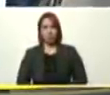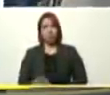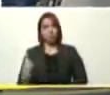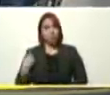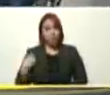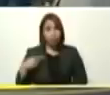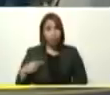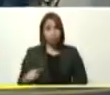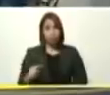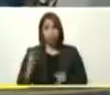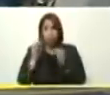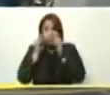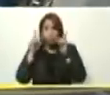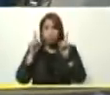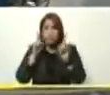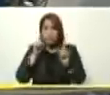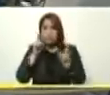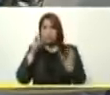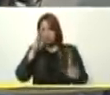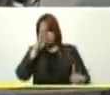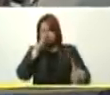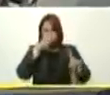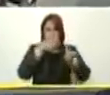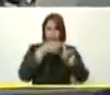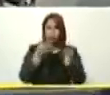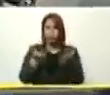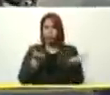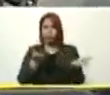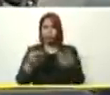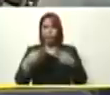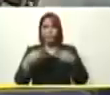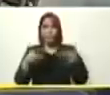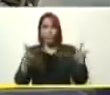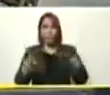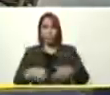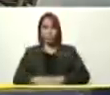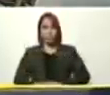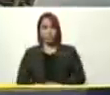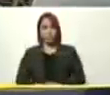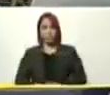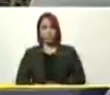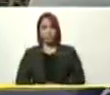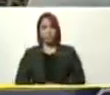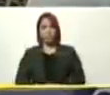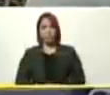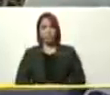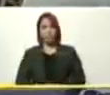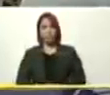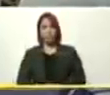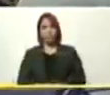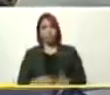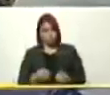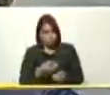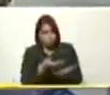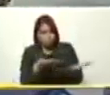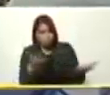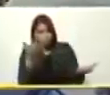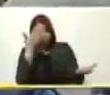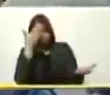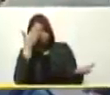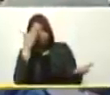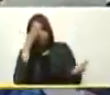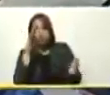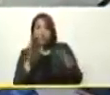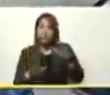Tuvieron impacto directo en servicios públicos, que, como saben ustedes,